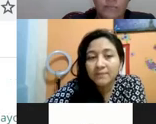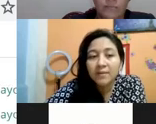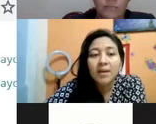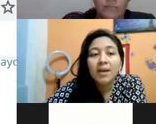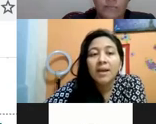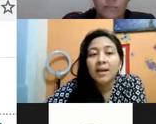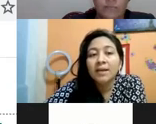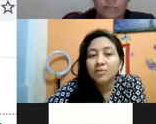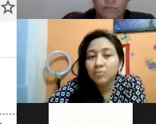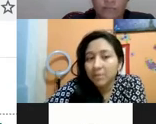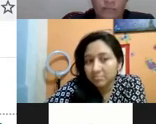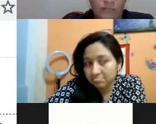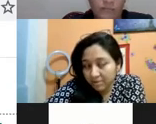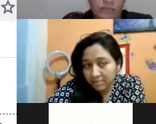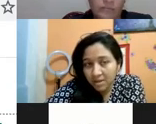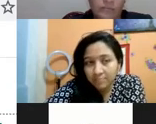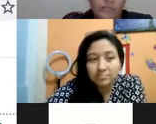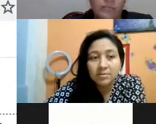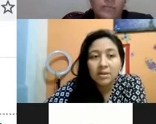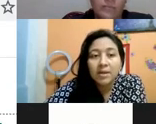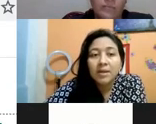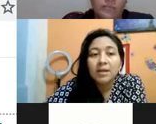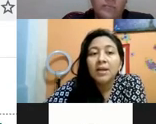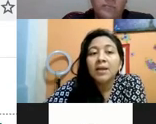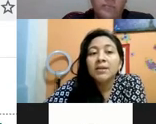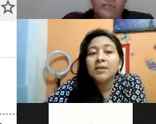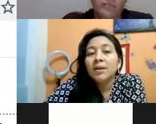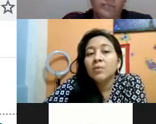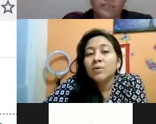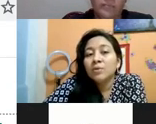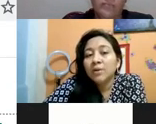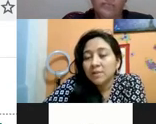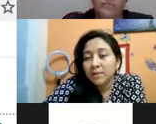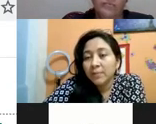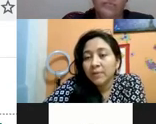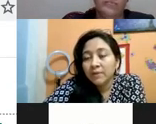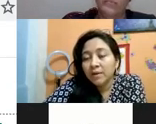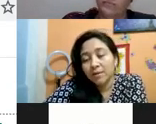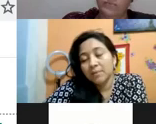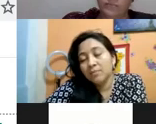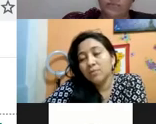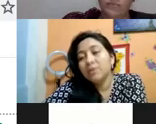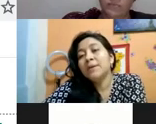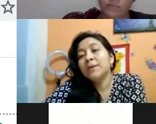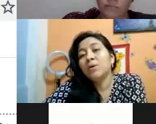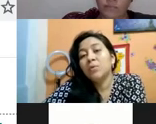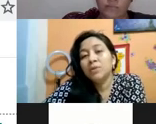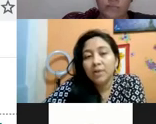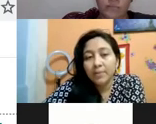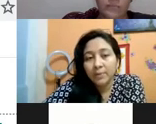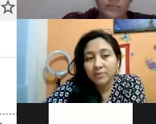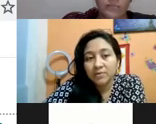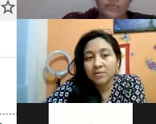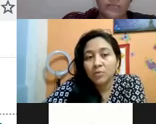nada. El ID number también. Y aquí es cuando es respuesta múltiple o una